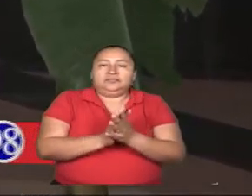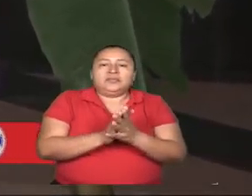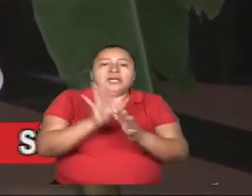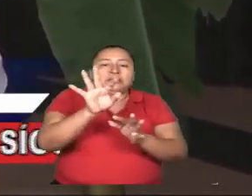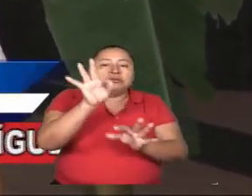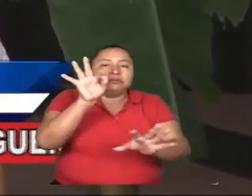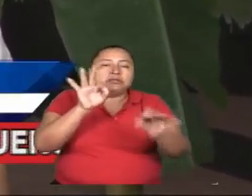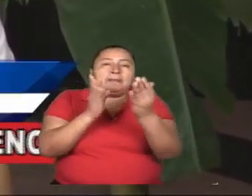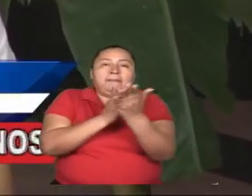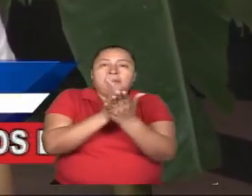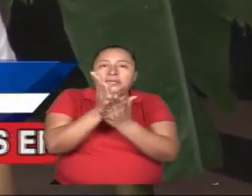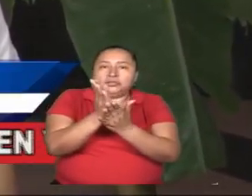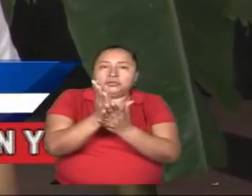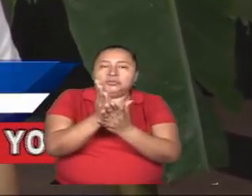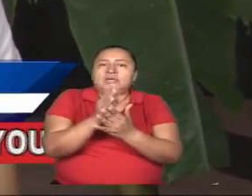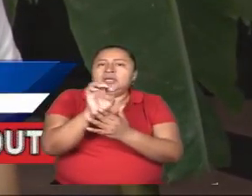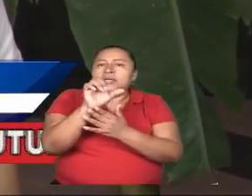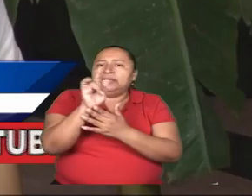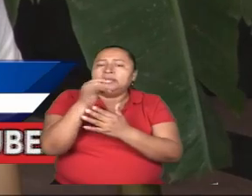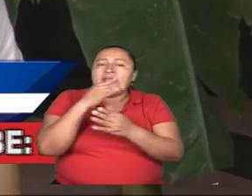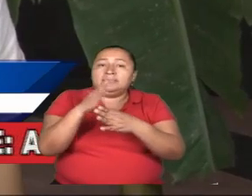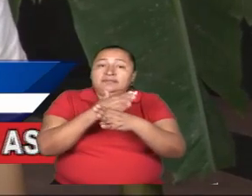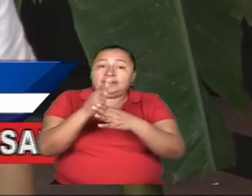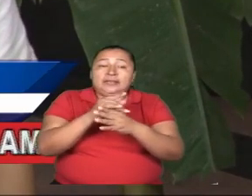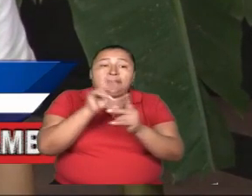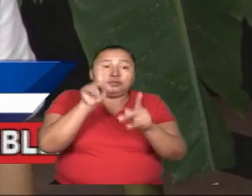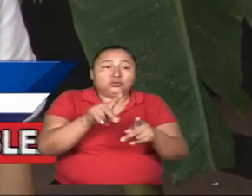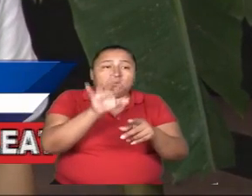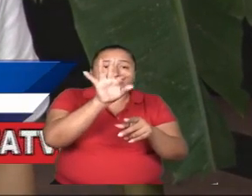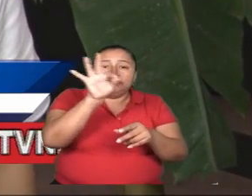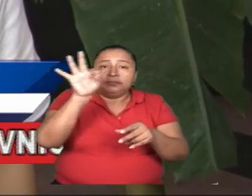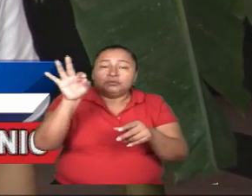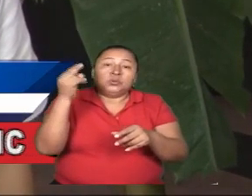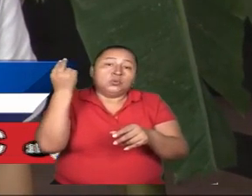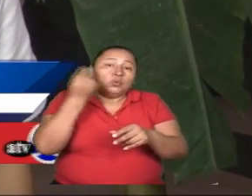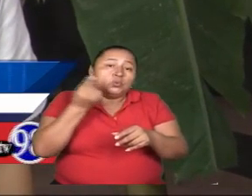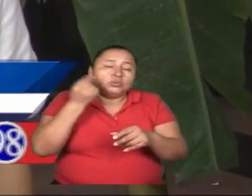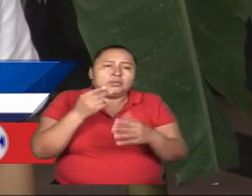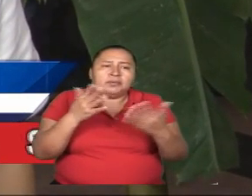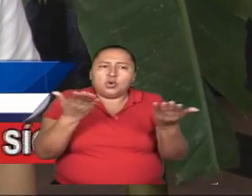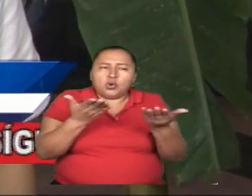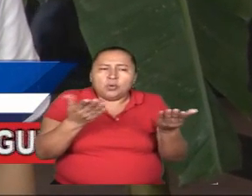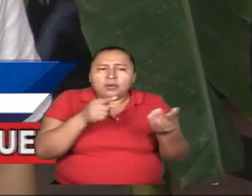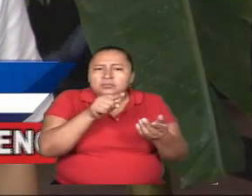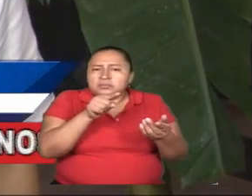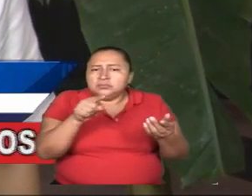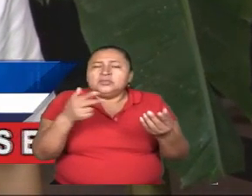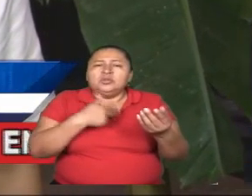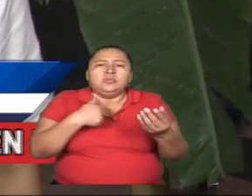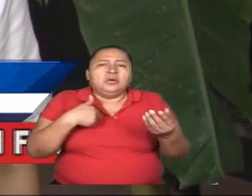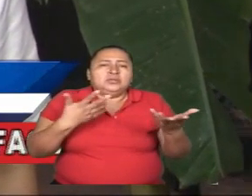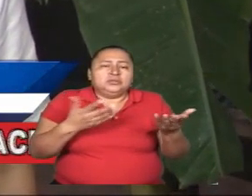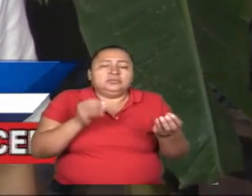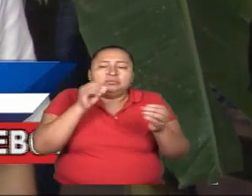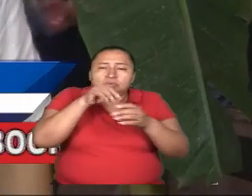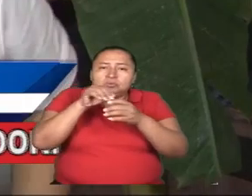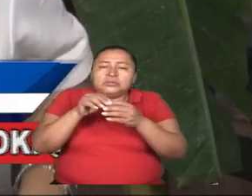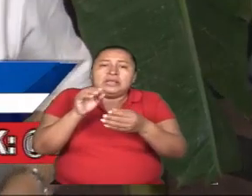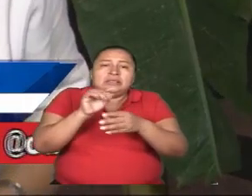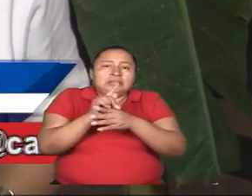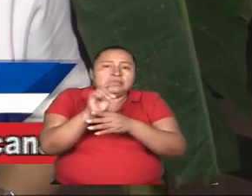Seleccionamos plátanos de élites de diferentes productores y usamos los gomos para producir cultivos de